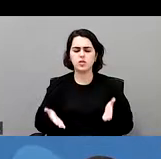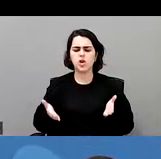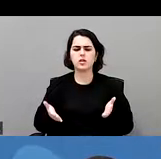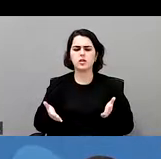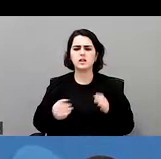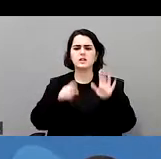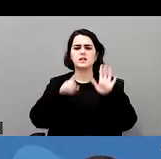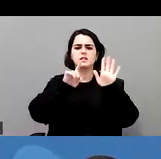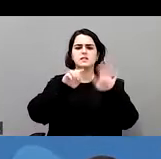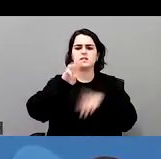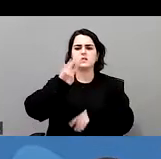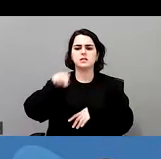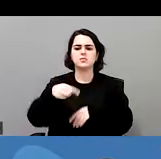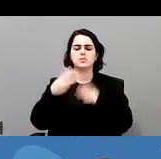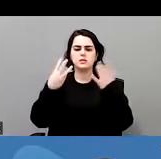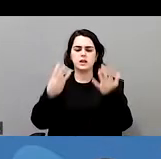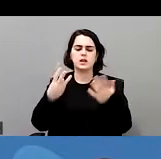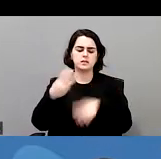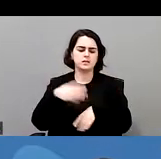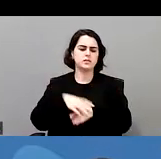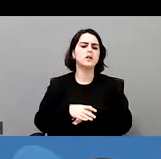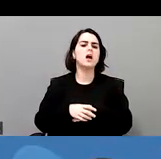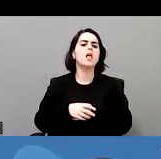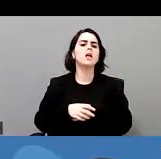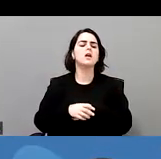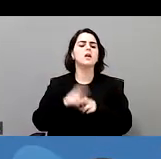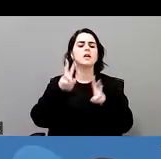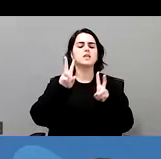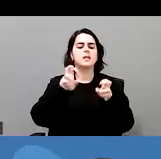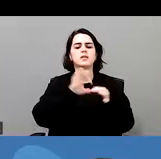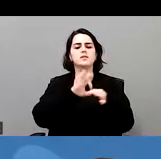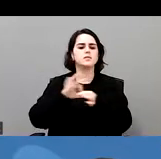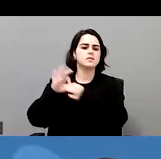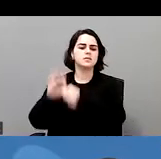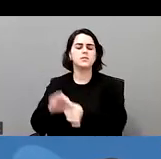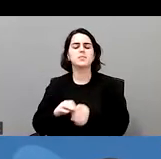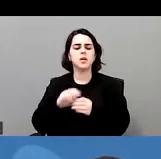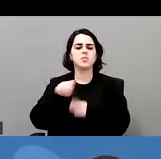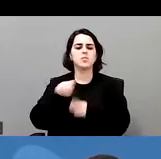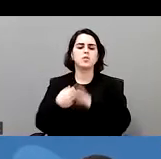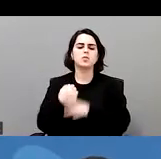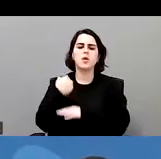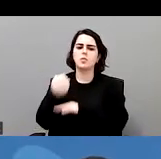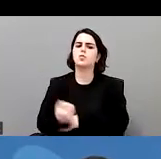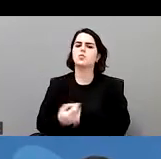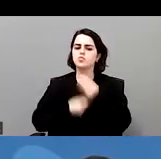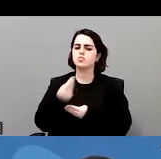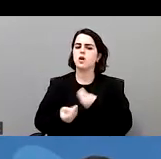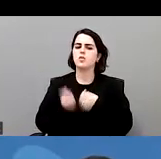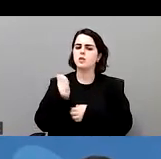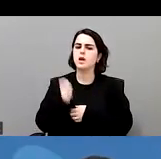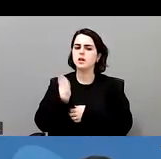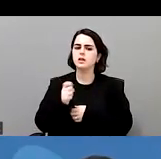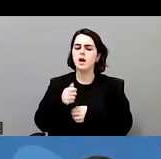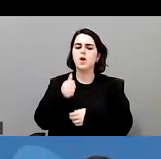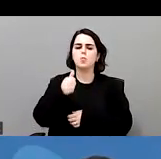tercer lugar. Con relación a lo que son los productos de apoyo, los más utilizados, están los